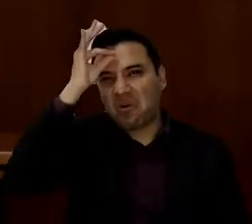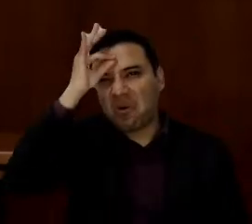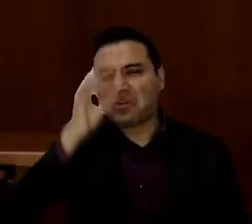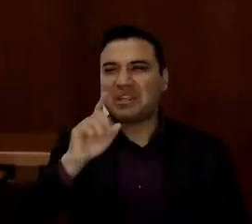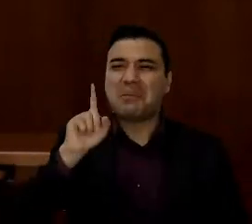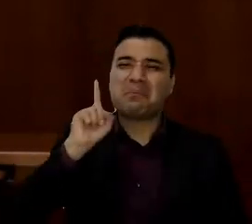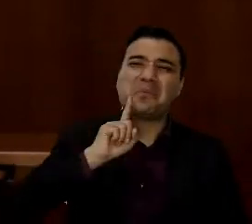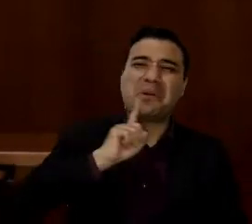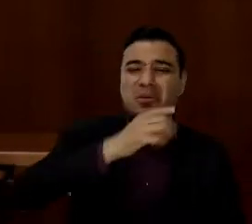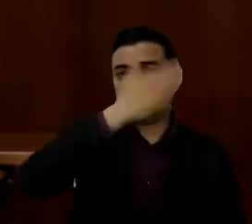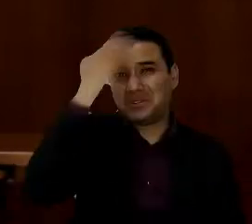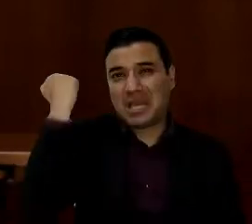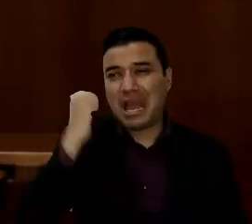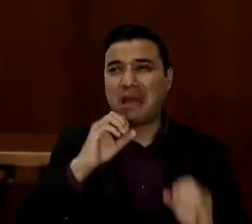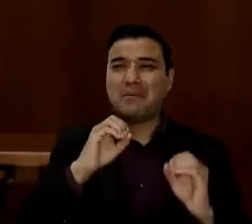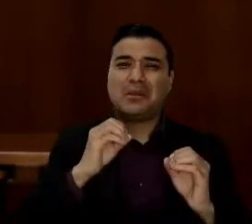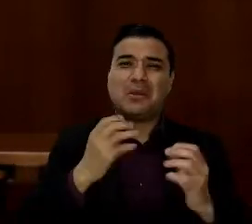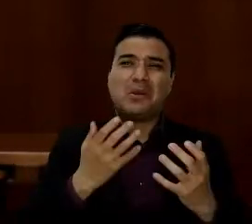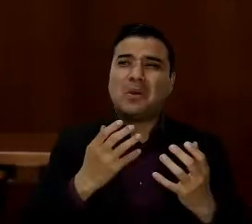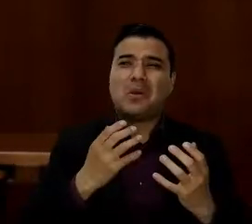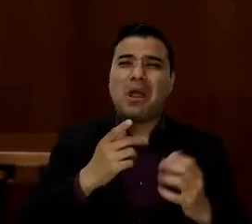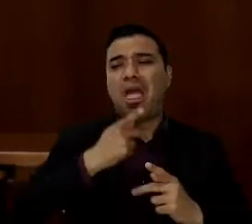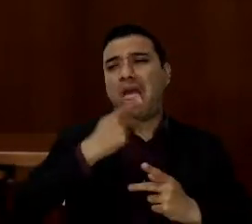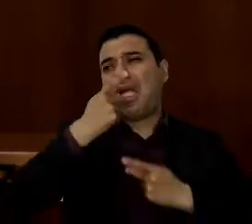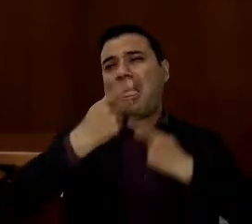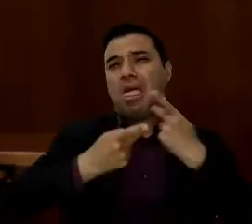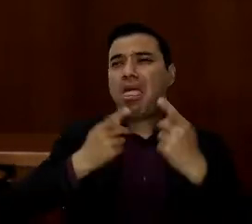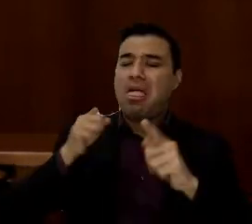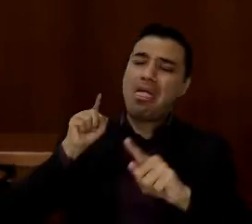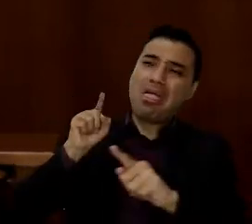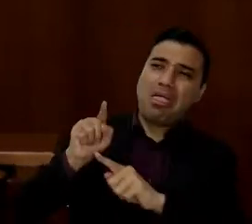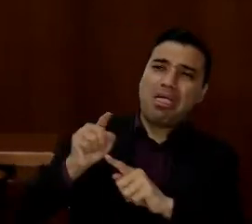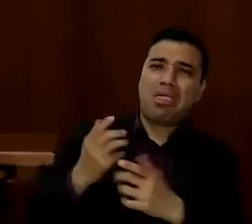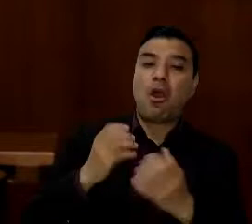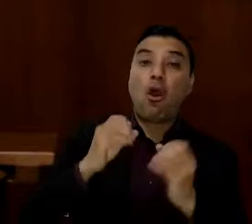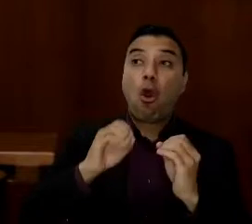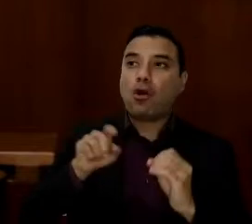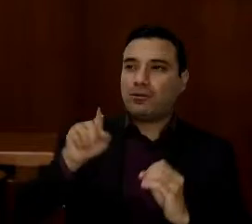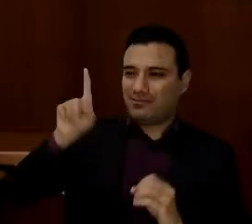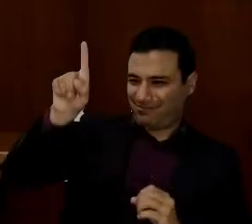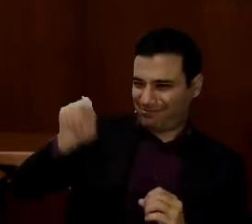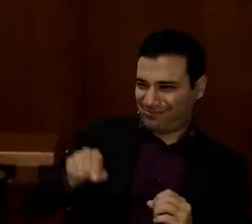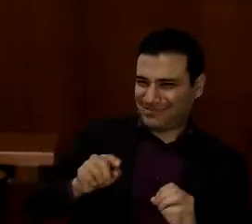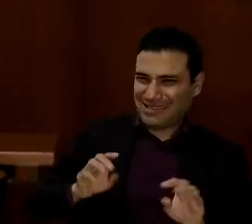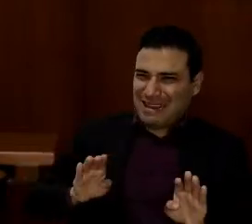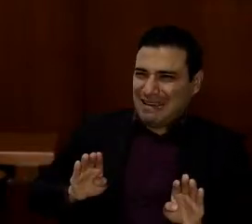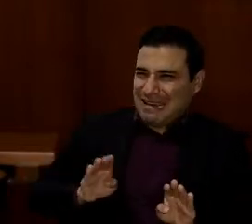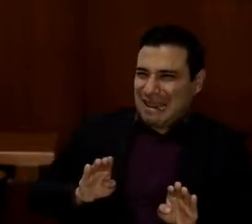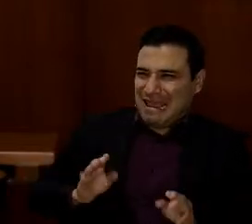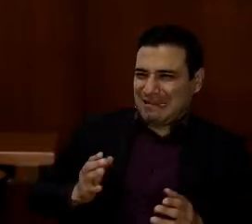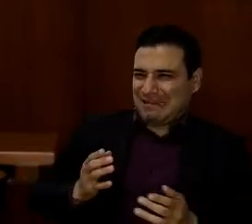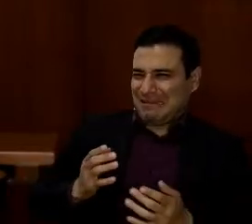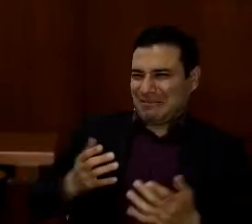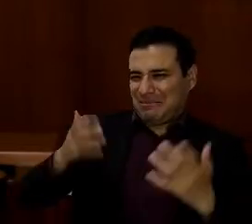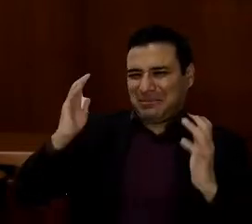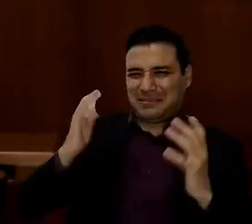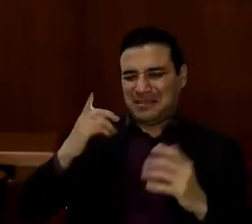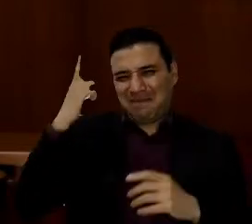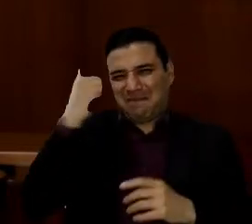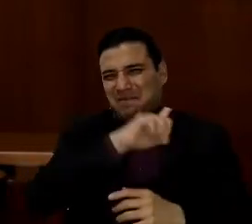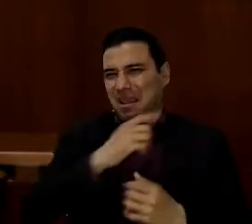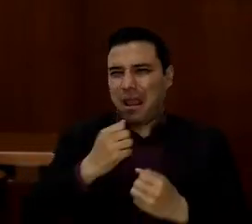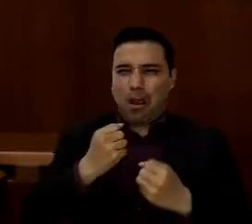buena fama maneras de expresión características personales con fines de desacreditación